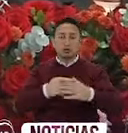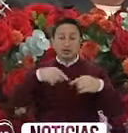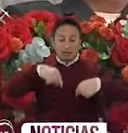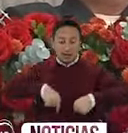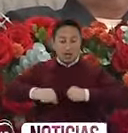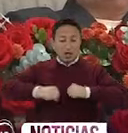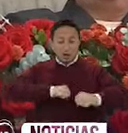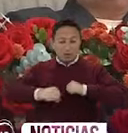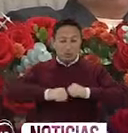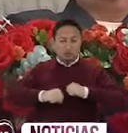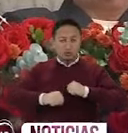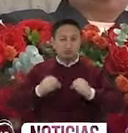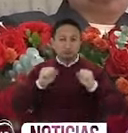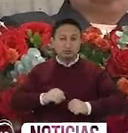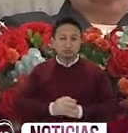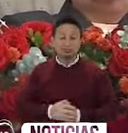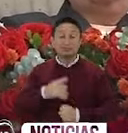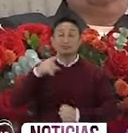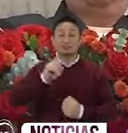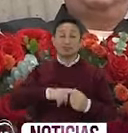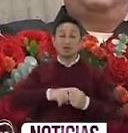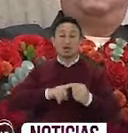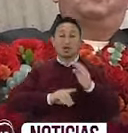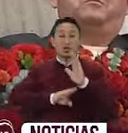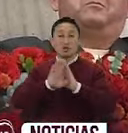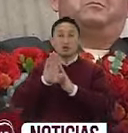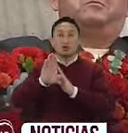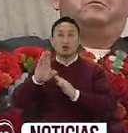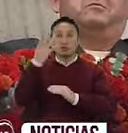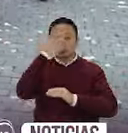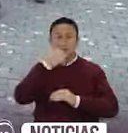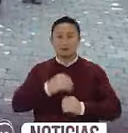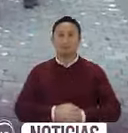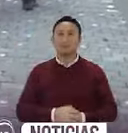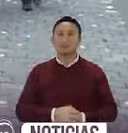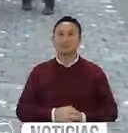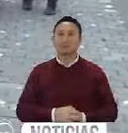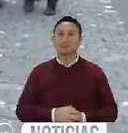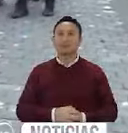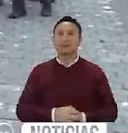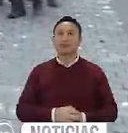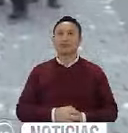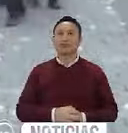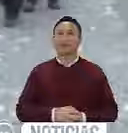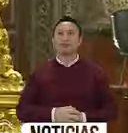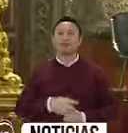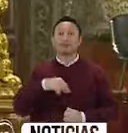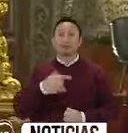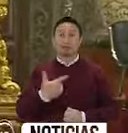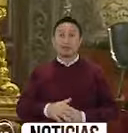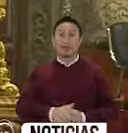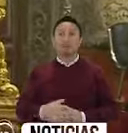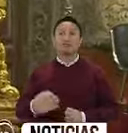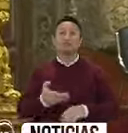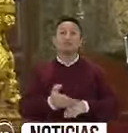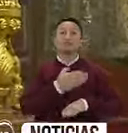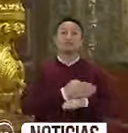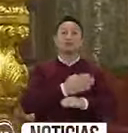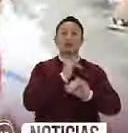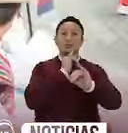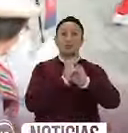trabajar, hacer esfuerzos porque esta se afiance como la ciudad más linda del mundo. Con el saludo a la ciudad y la pasada ceremonia del Te